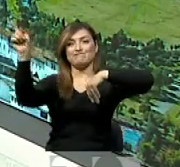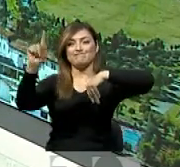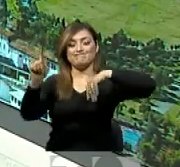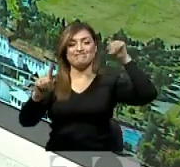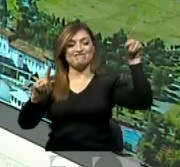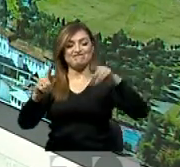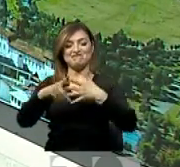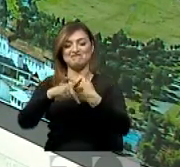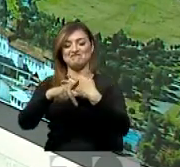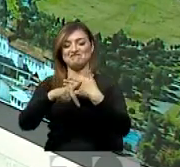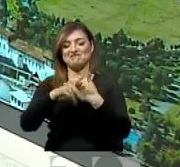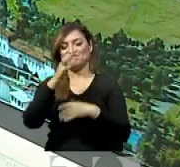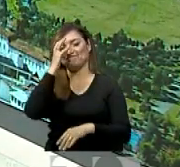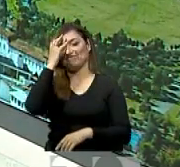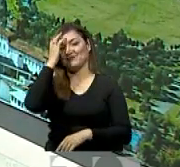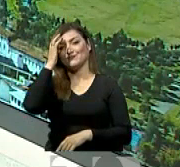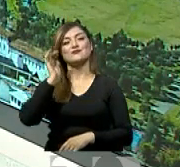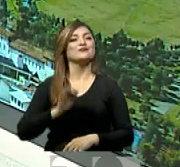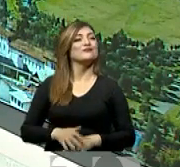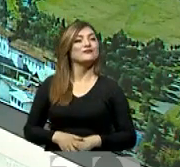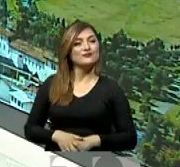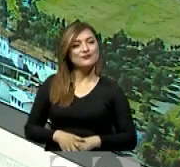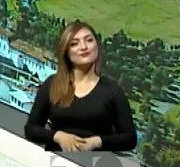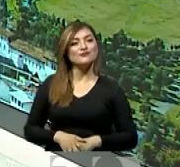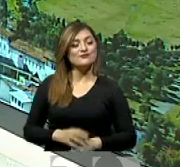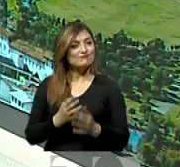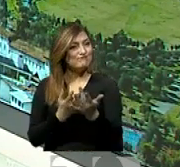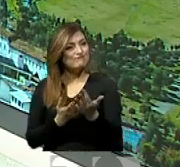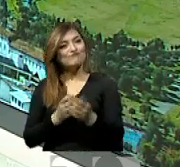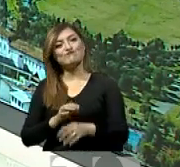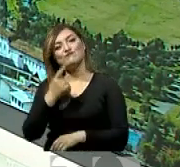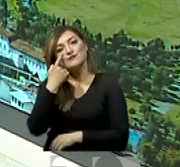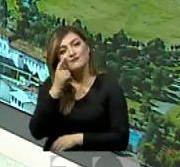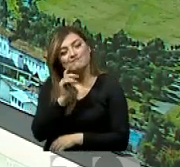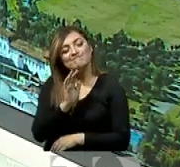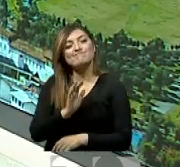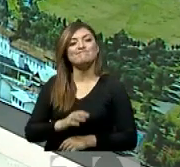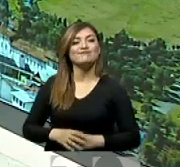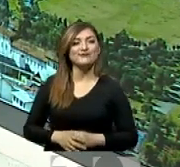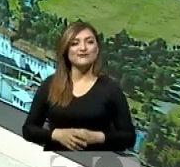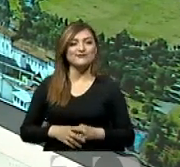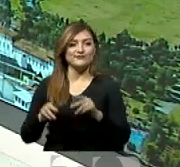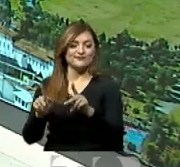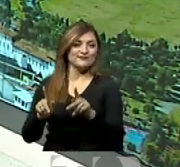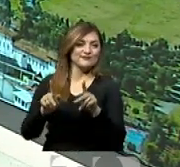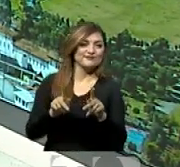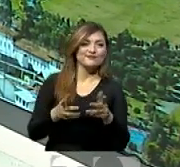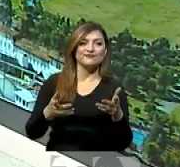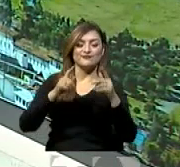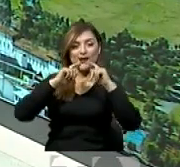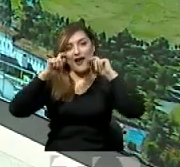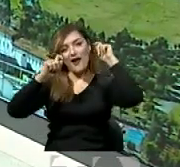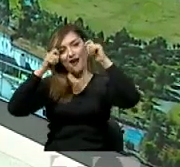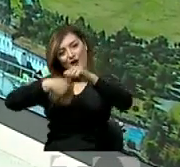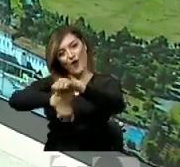bueno, en este tema están las expectativas también. Y nos alistamos, pues, Helen, para gritar